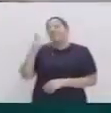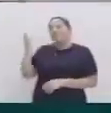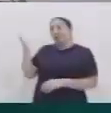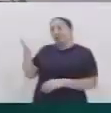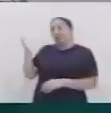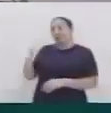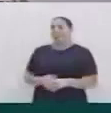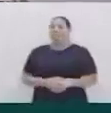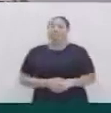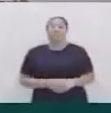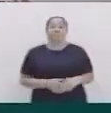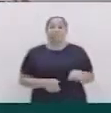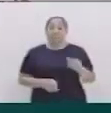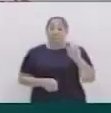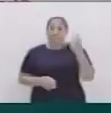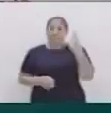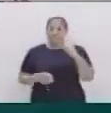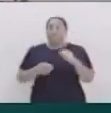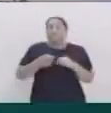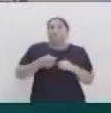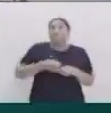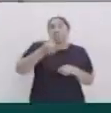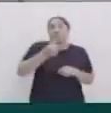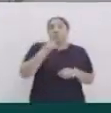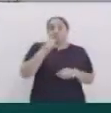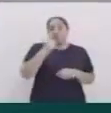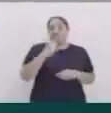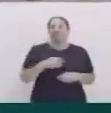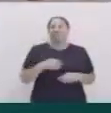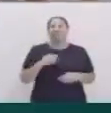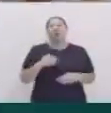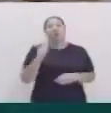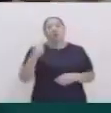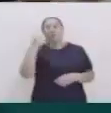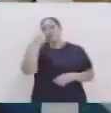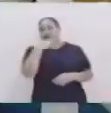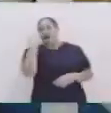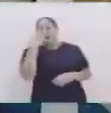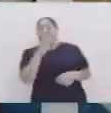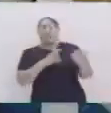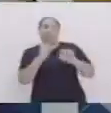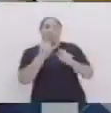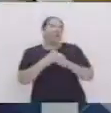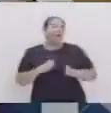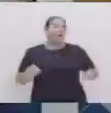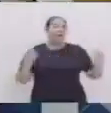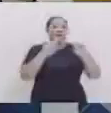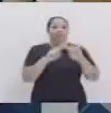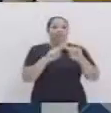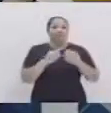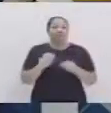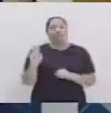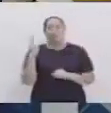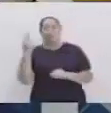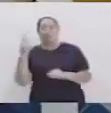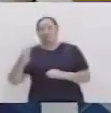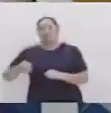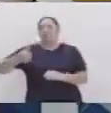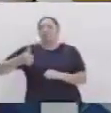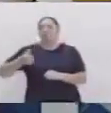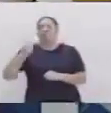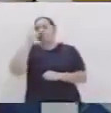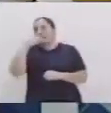siguiente. Entonces, en la primera moneda vamos a tener cara o escudo. Y en la segunda moneda, de igual manera, vamos a tener